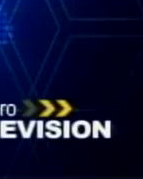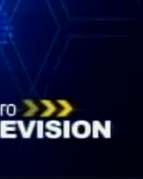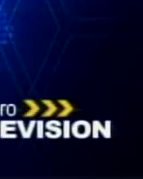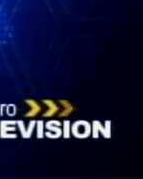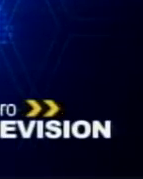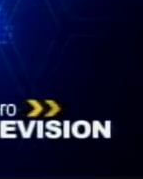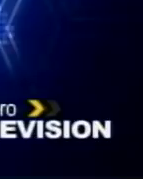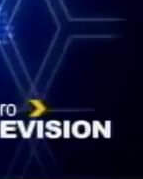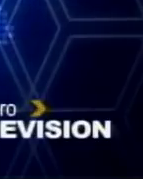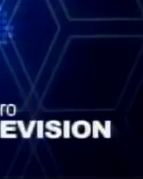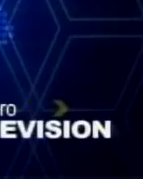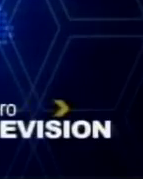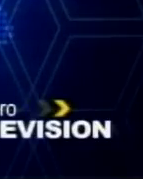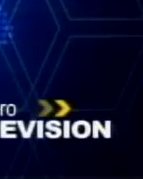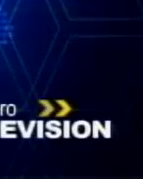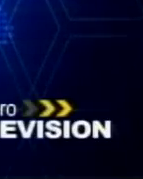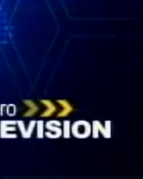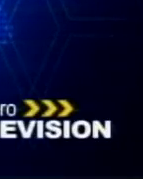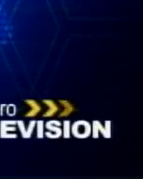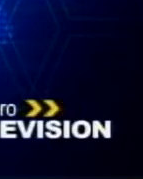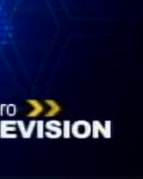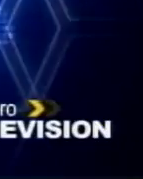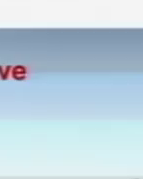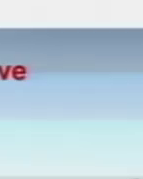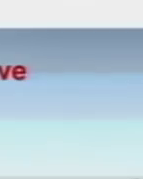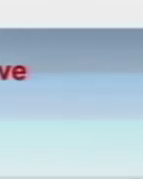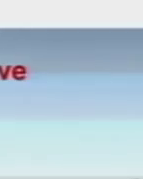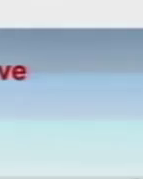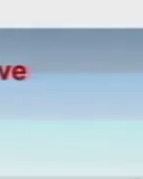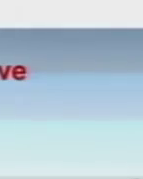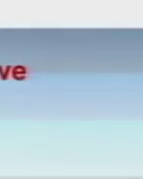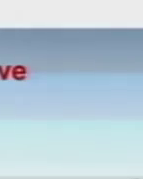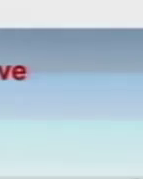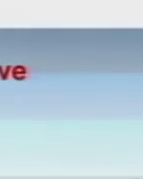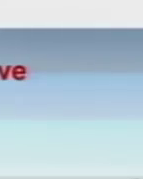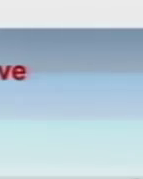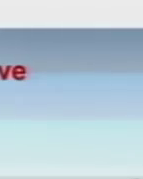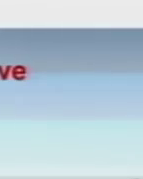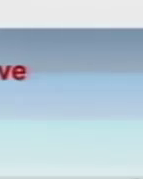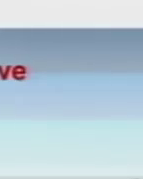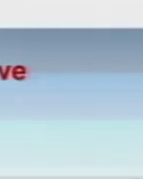con familias en un campo de refugiados. Los detalles en solo minutos.